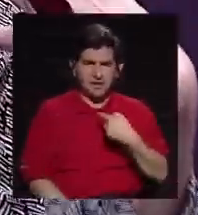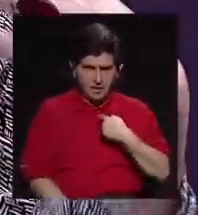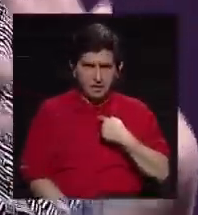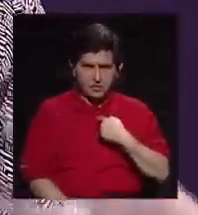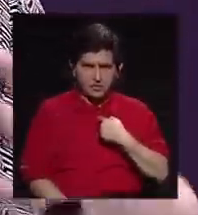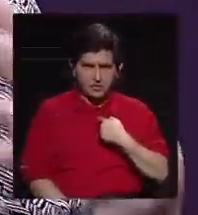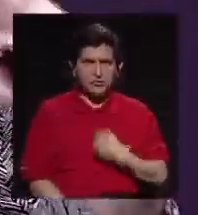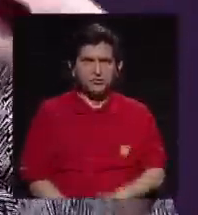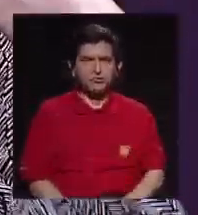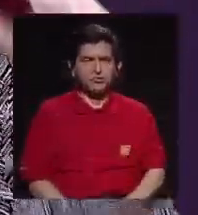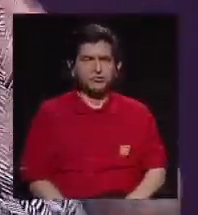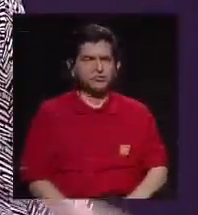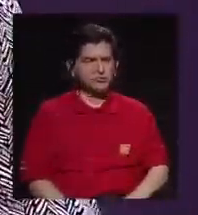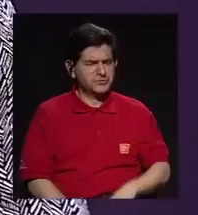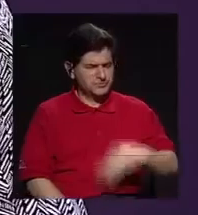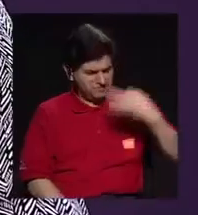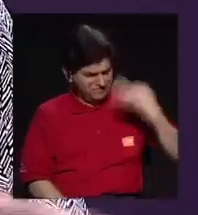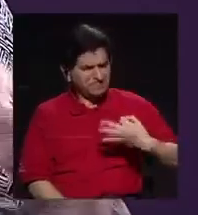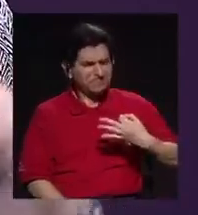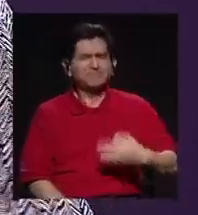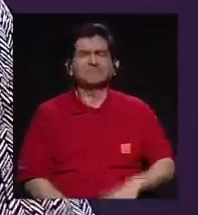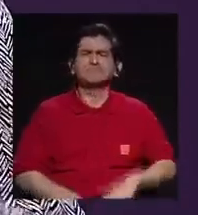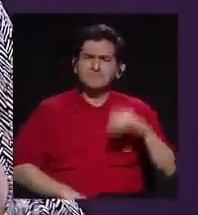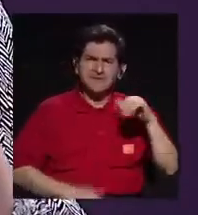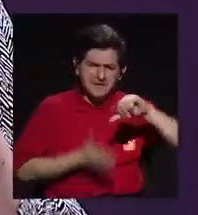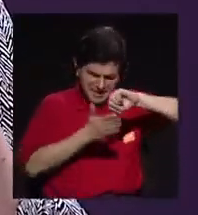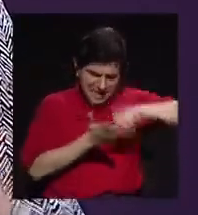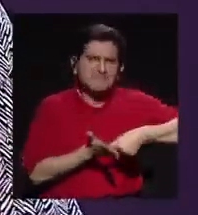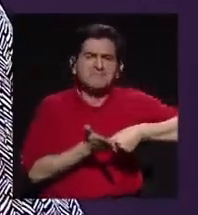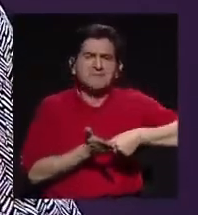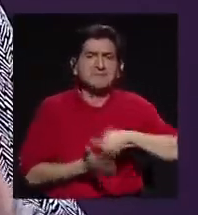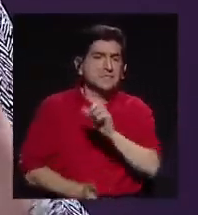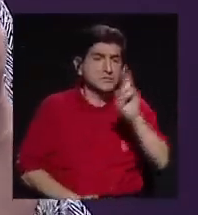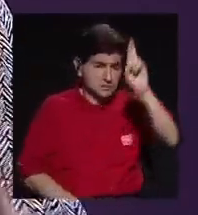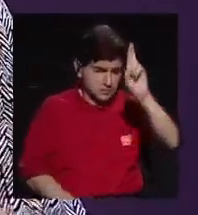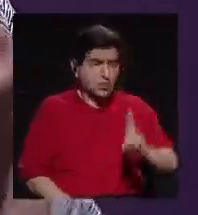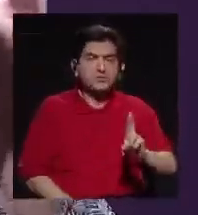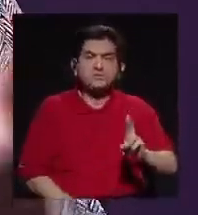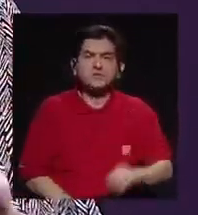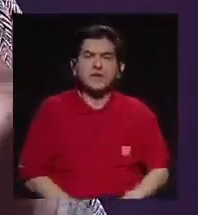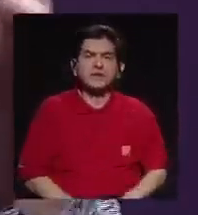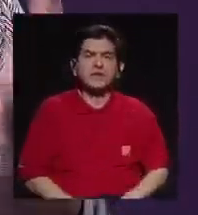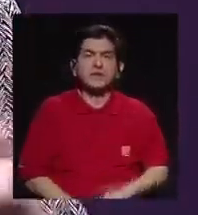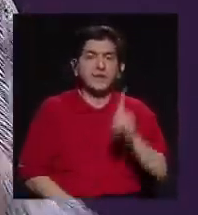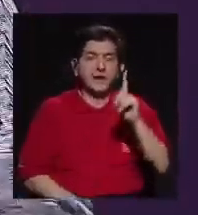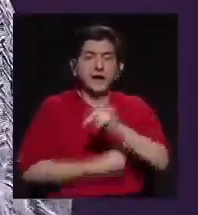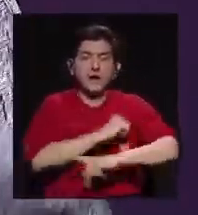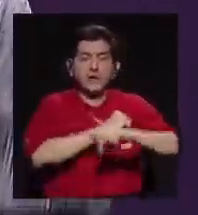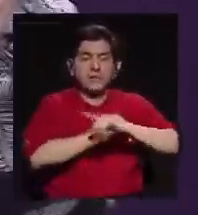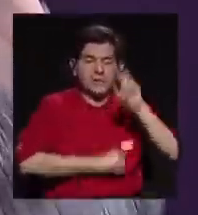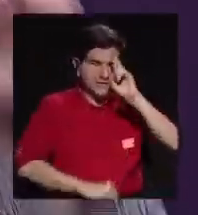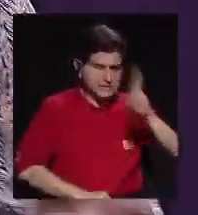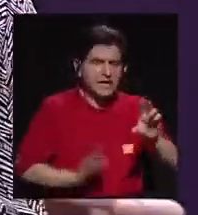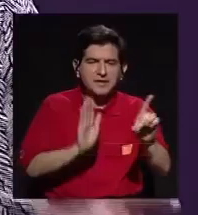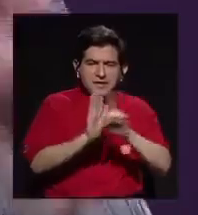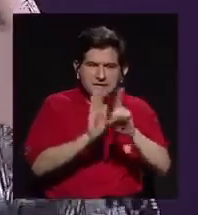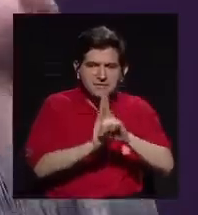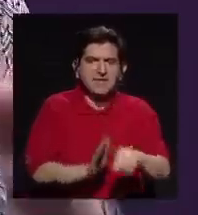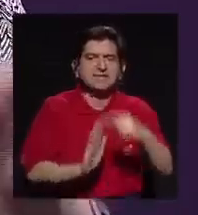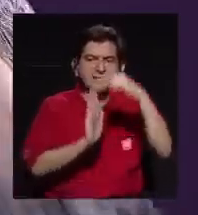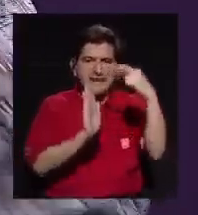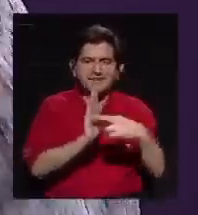ser muy vehemente e insistir mucho sobre el hecho de que Costa Rica es un Estado de Derecho, es decir, que hay